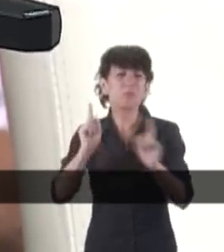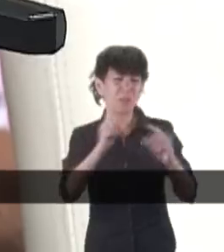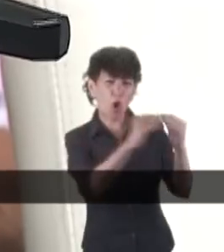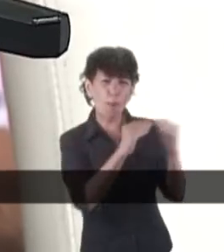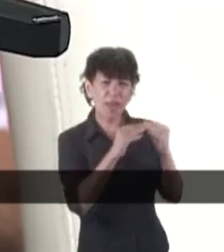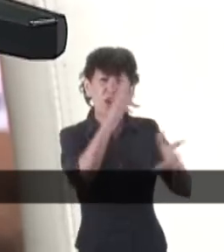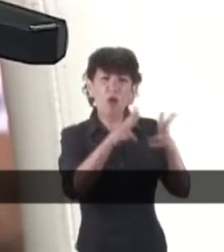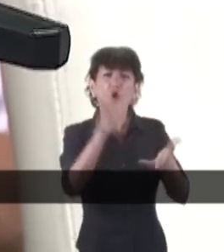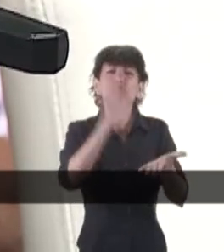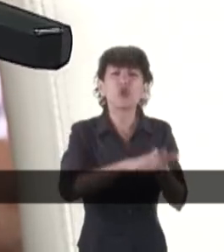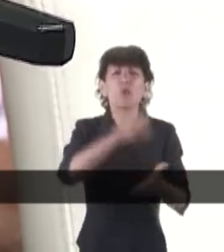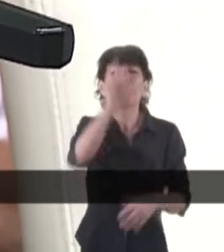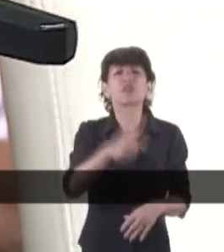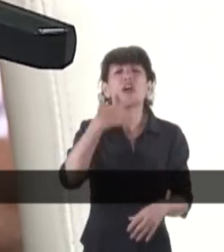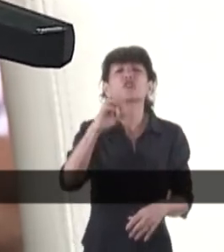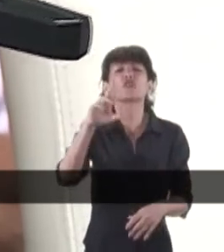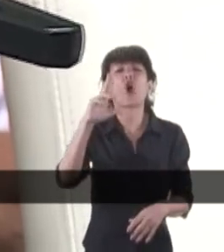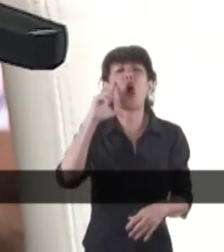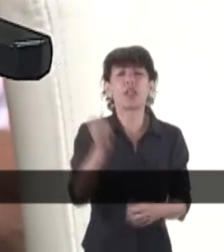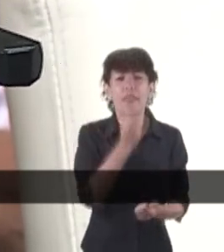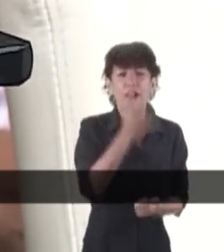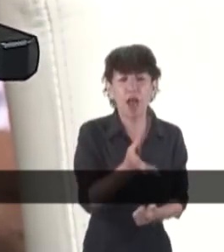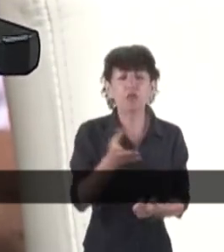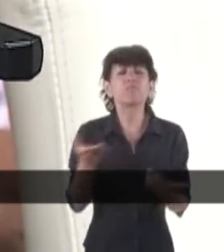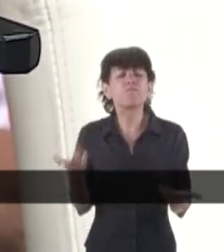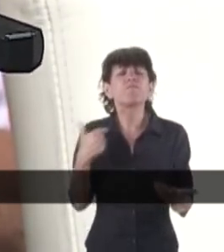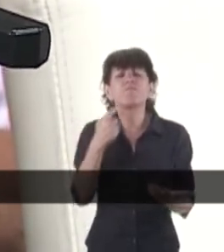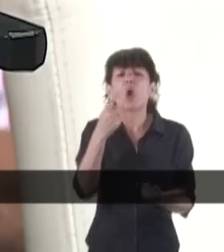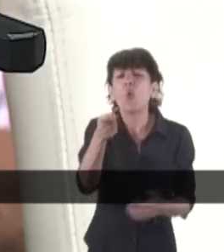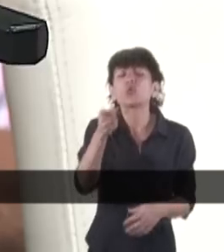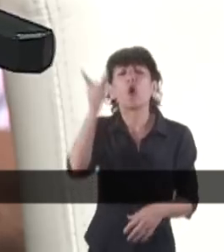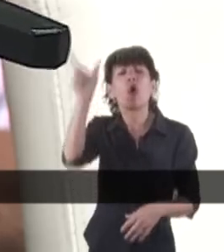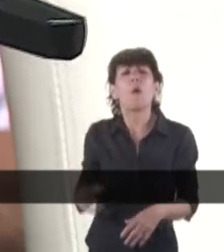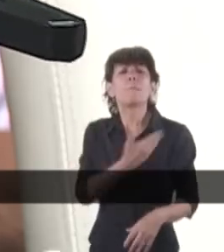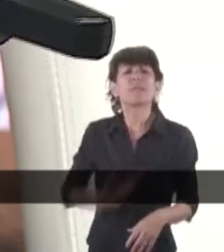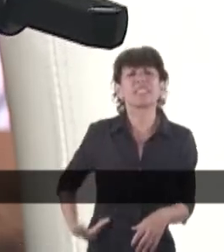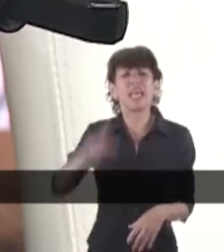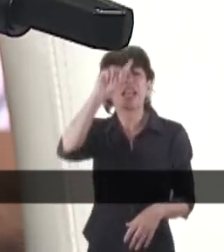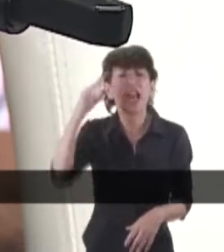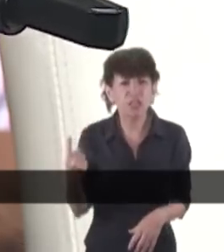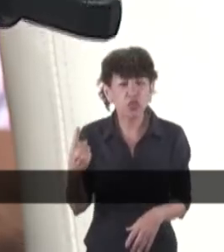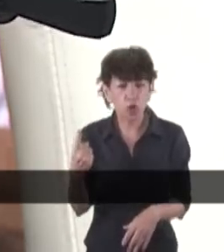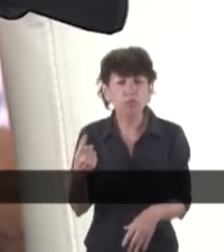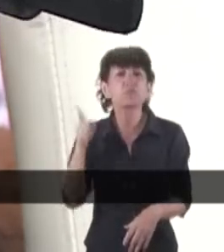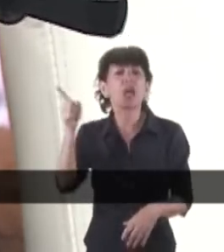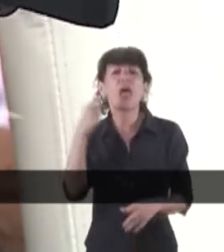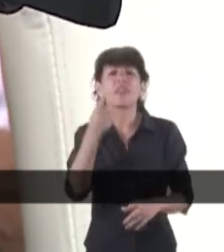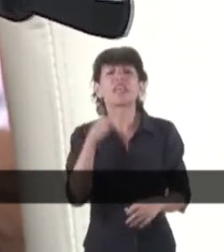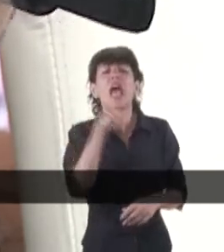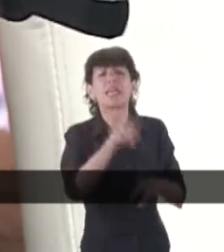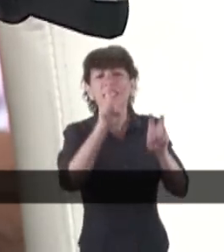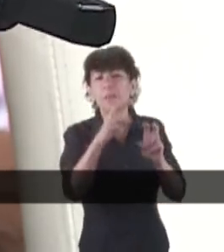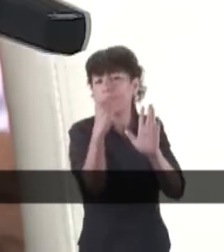Soria. ¿Qué dice usted que es la voz del presidente de la Nación, él, con respecto a un sector de la sociedad que dice, bueno, ese tema no está